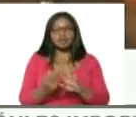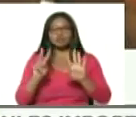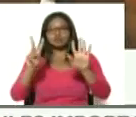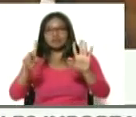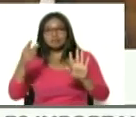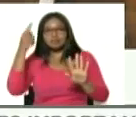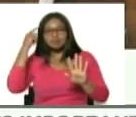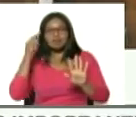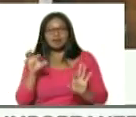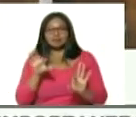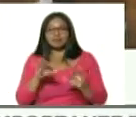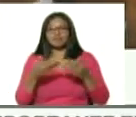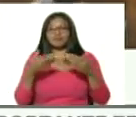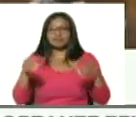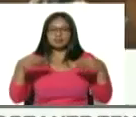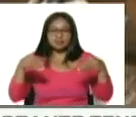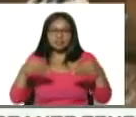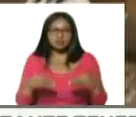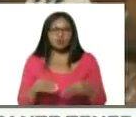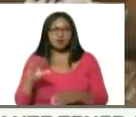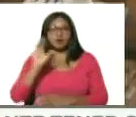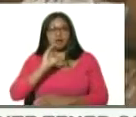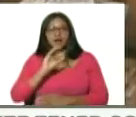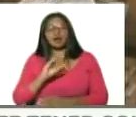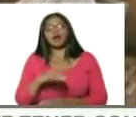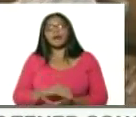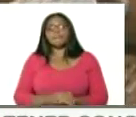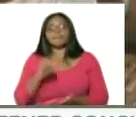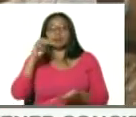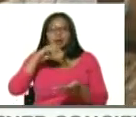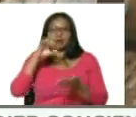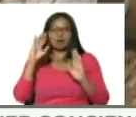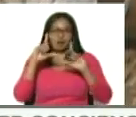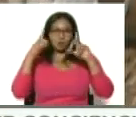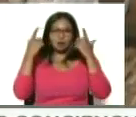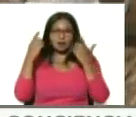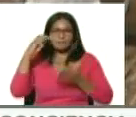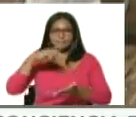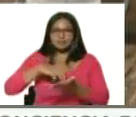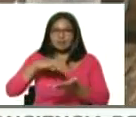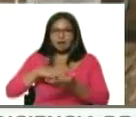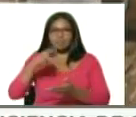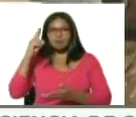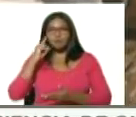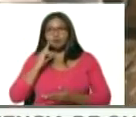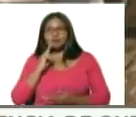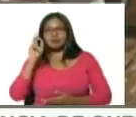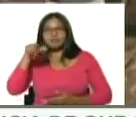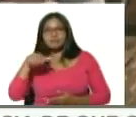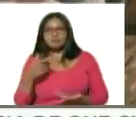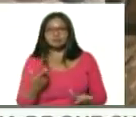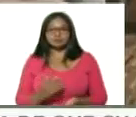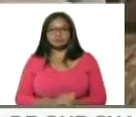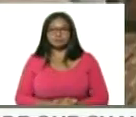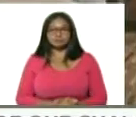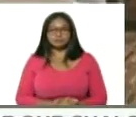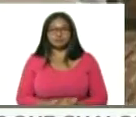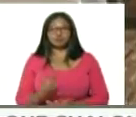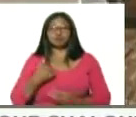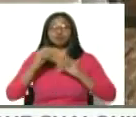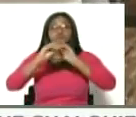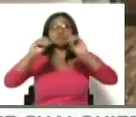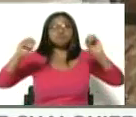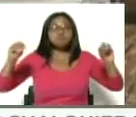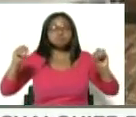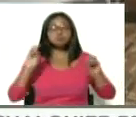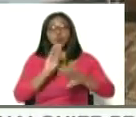capital, Caracas, La Guaira, Miranda, para el Estado Bolívar, y allí vamos, miren, mi llamado es a